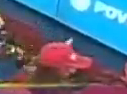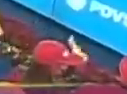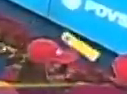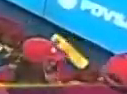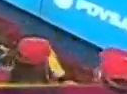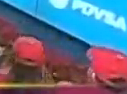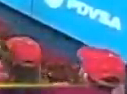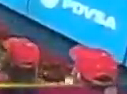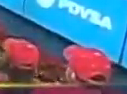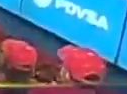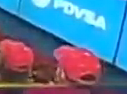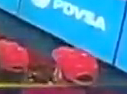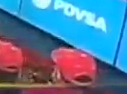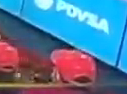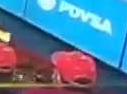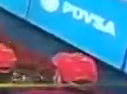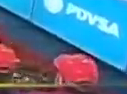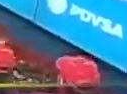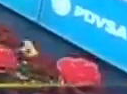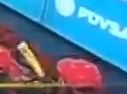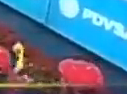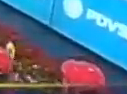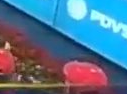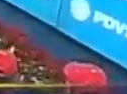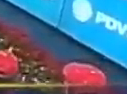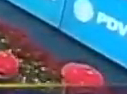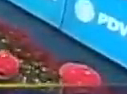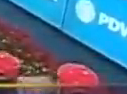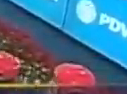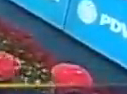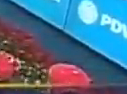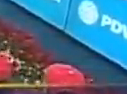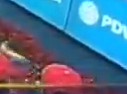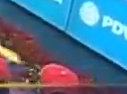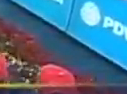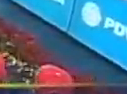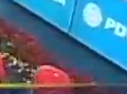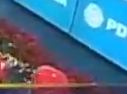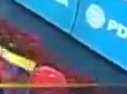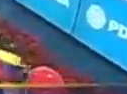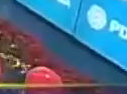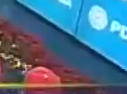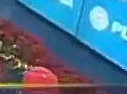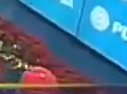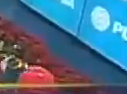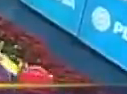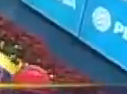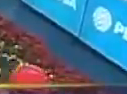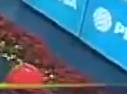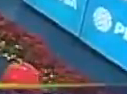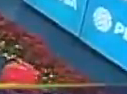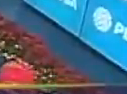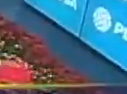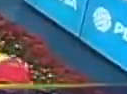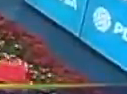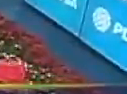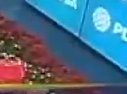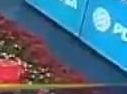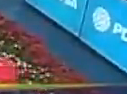tristeza, juró con el corazón para cumplir la misión de